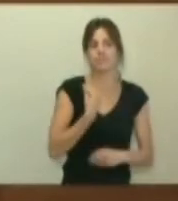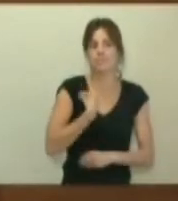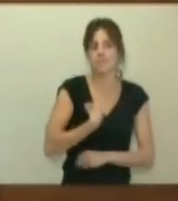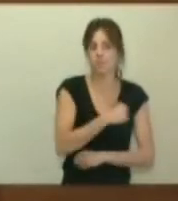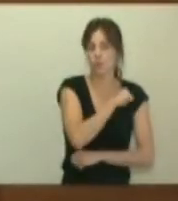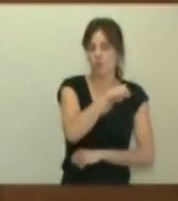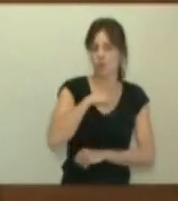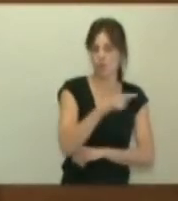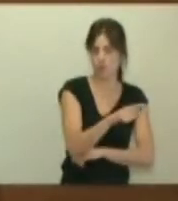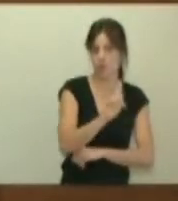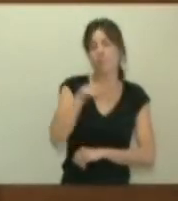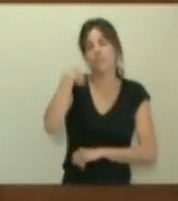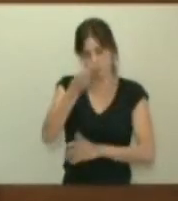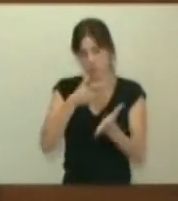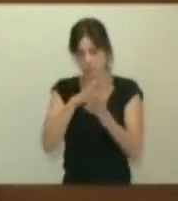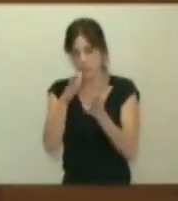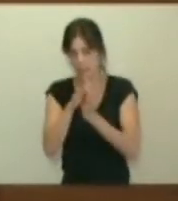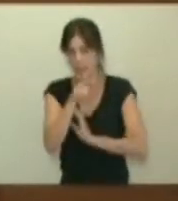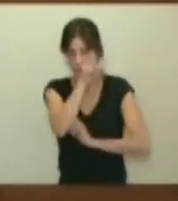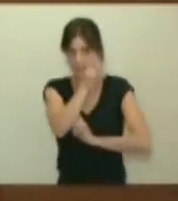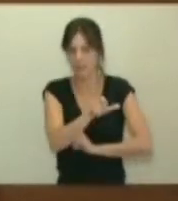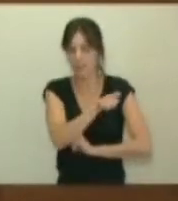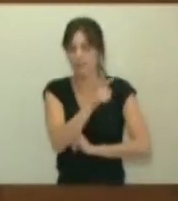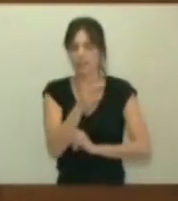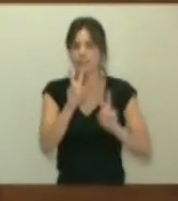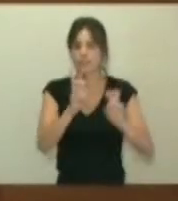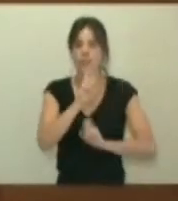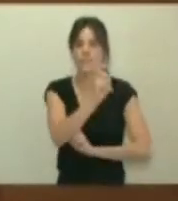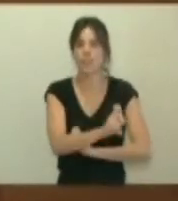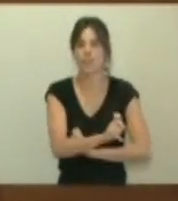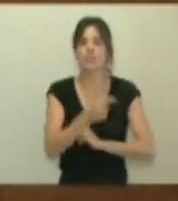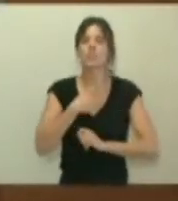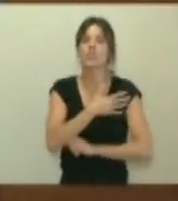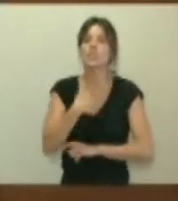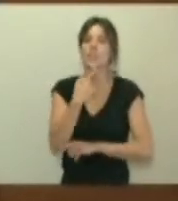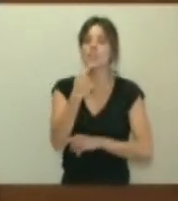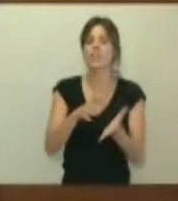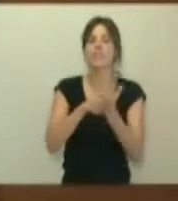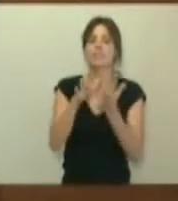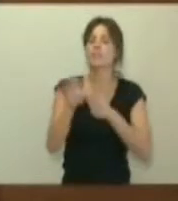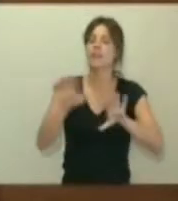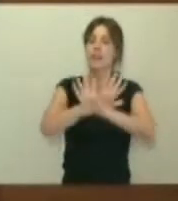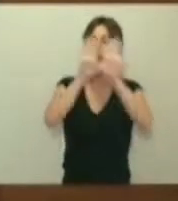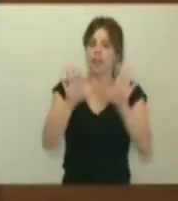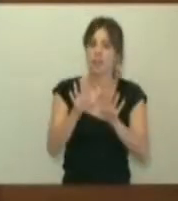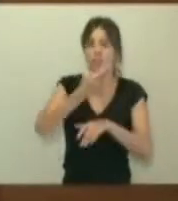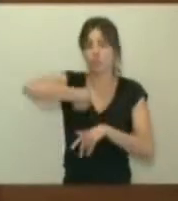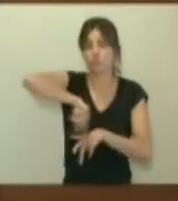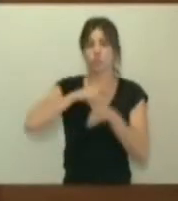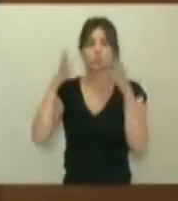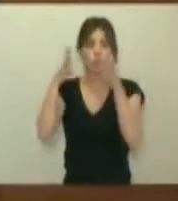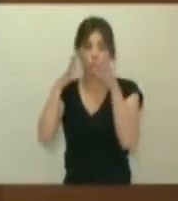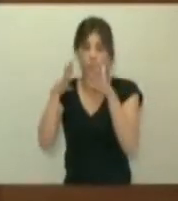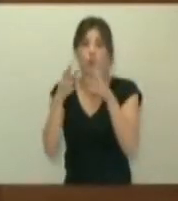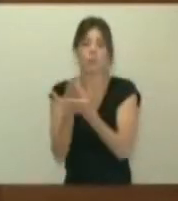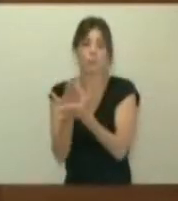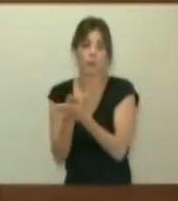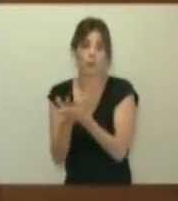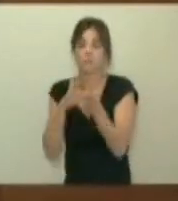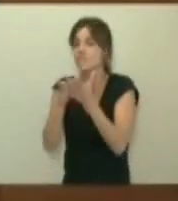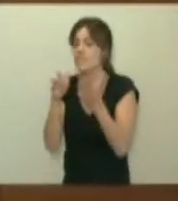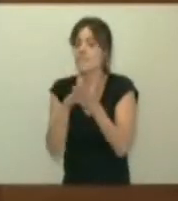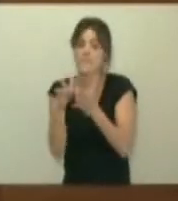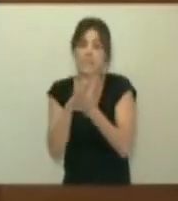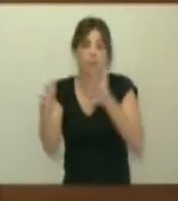con posterioridad. Quiero dejar claro que al proponer la constitución de este Consejo no estamos proponiendo crear una nueva